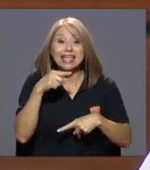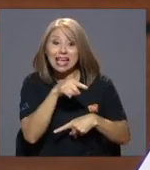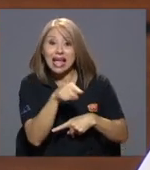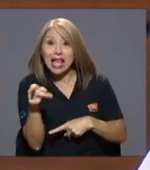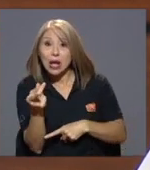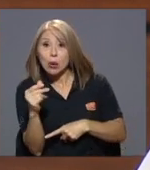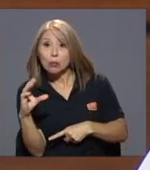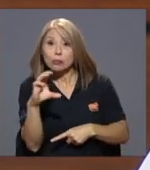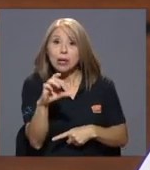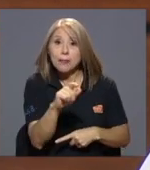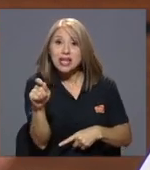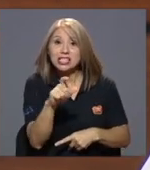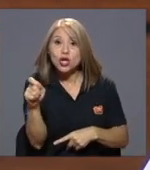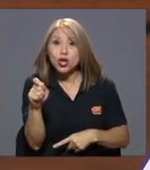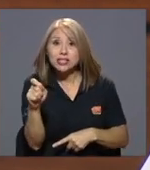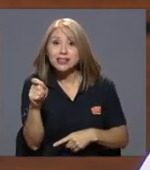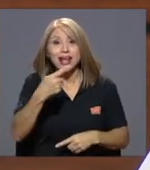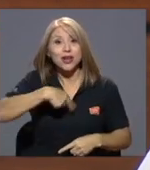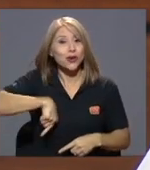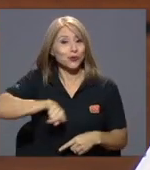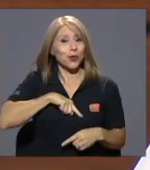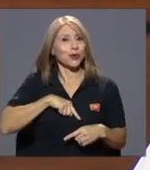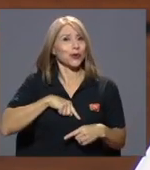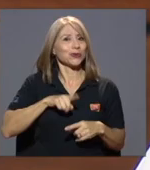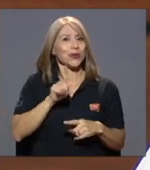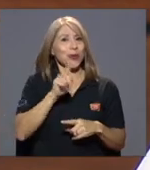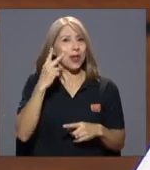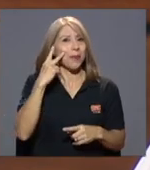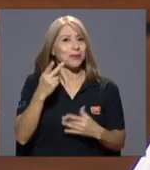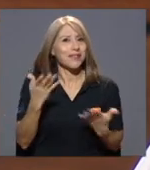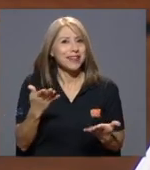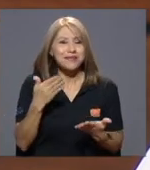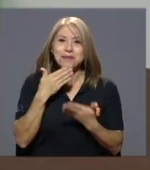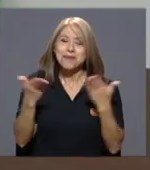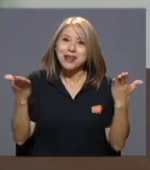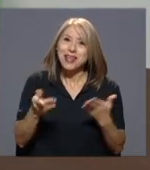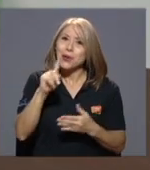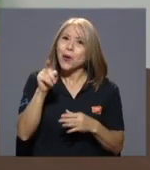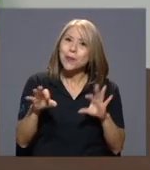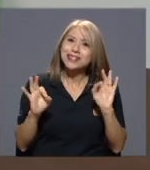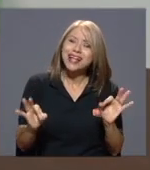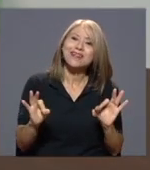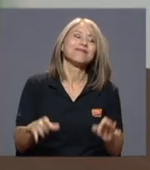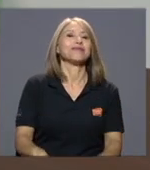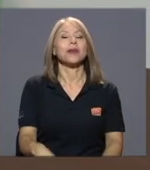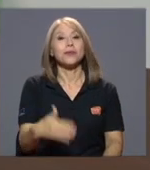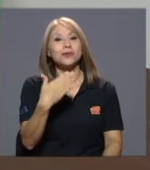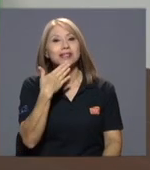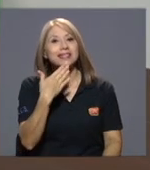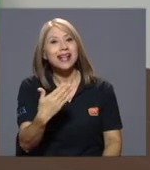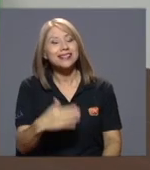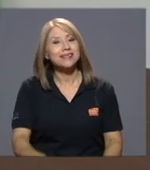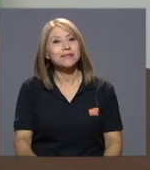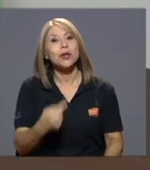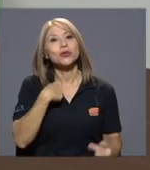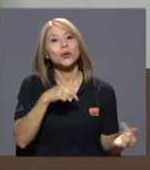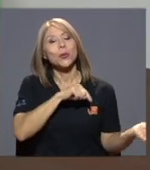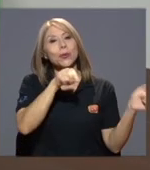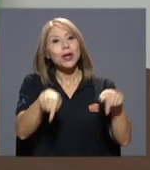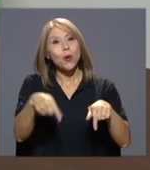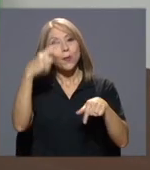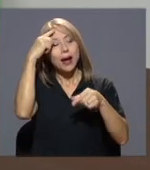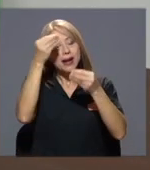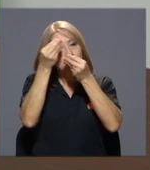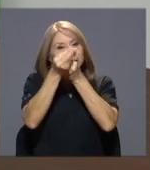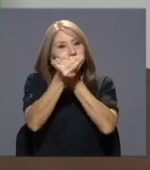ver. Así que bienvenido, Jimmy, ¿cómo está? Bueno, pues muchas gracias, Marlon, y vengo para comunicarle al pueblo